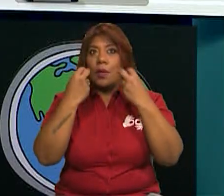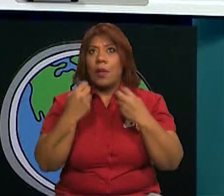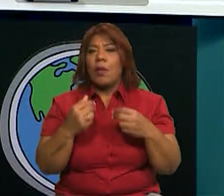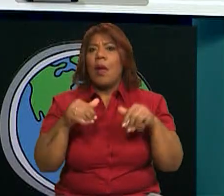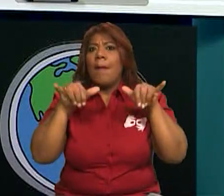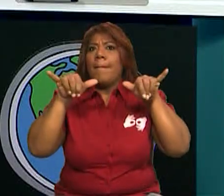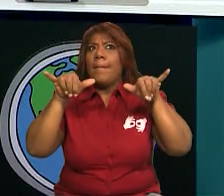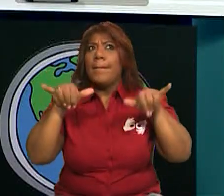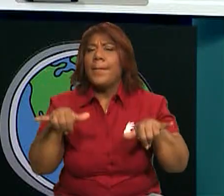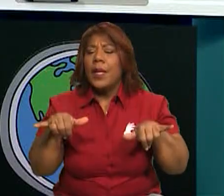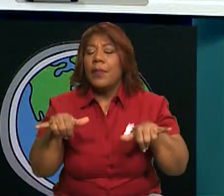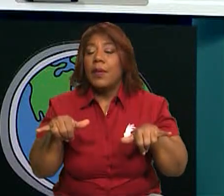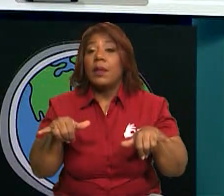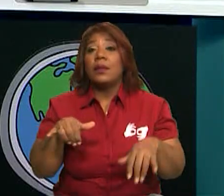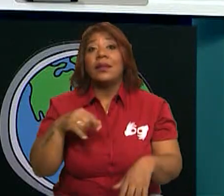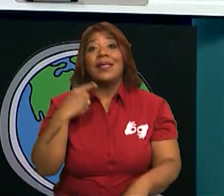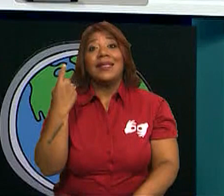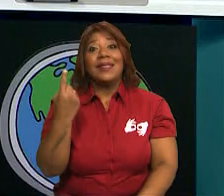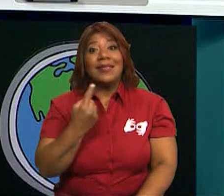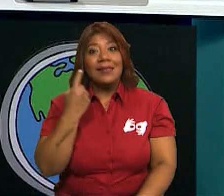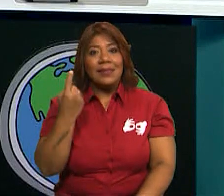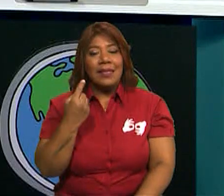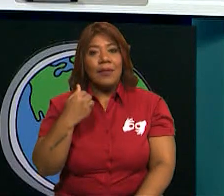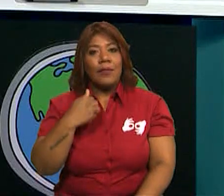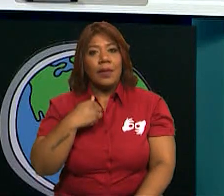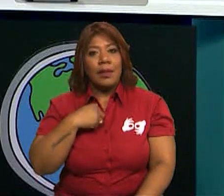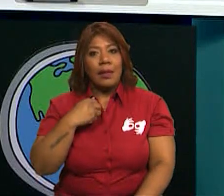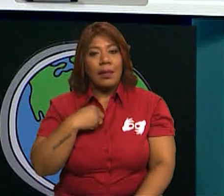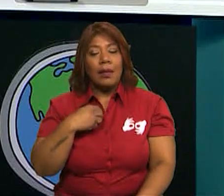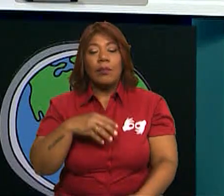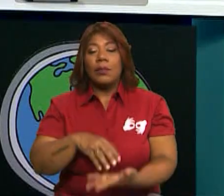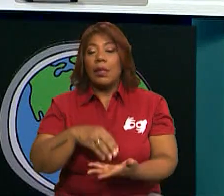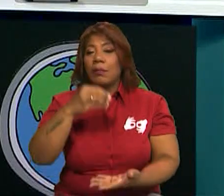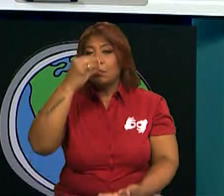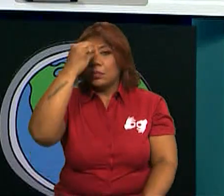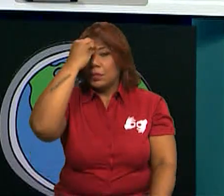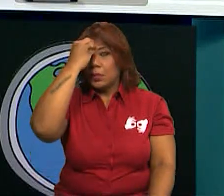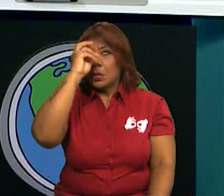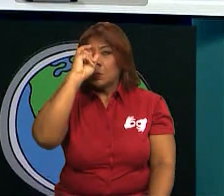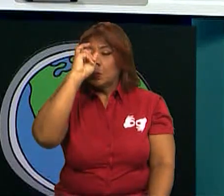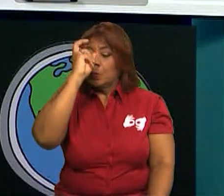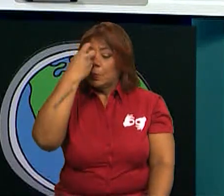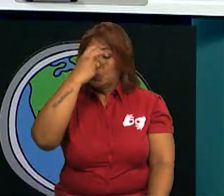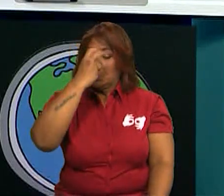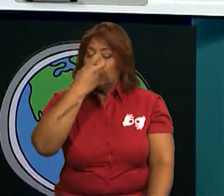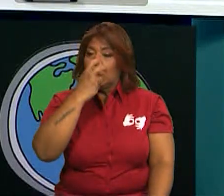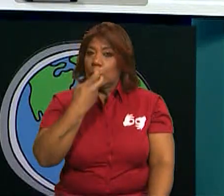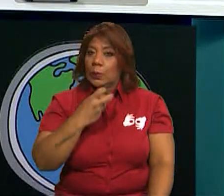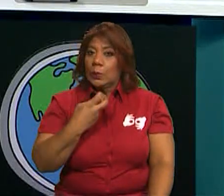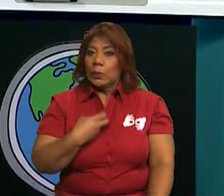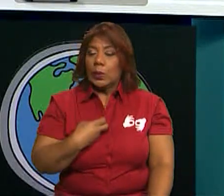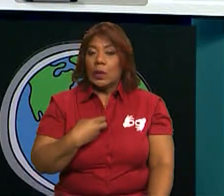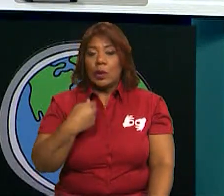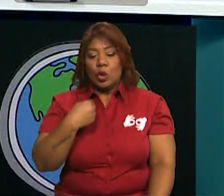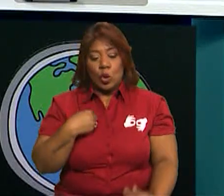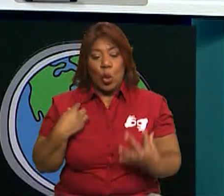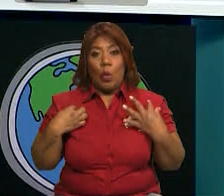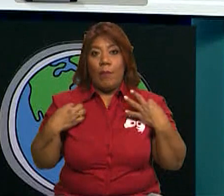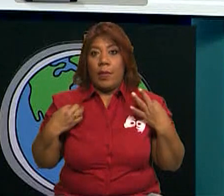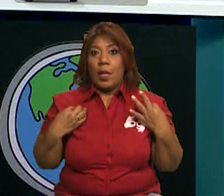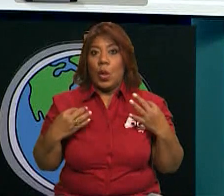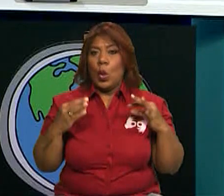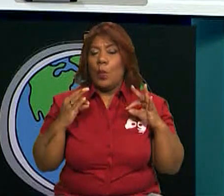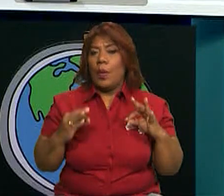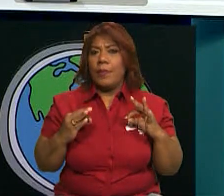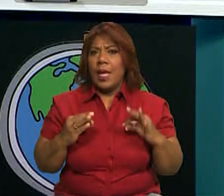a lo largo de su vida? Porque siempre nos estamos autoevaluando. Estoy bien vestida, corrí muy rápido, corrí